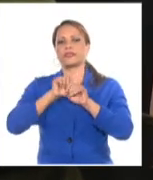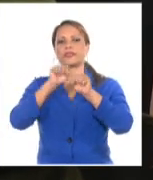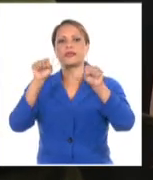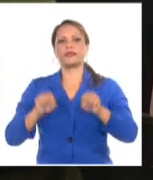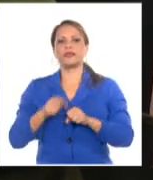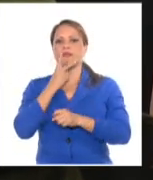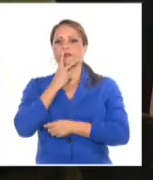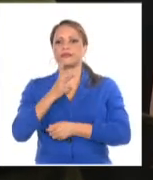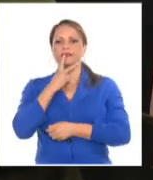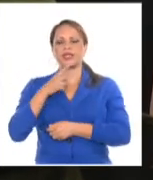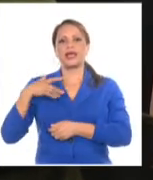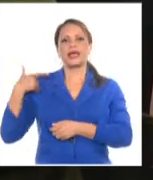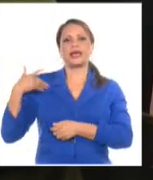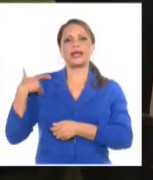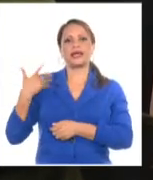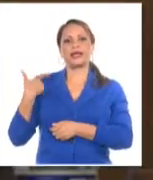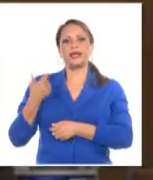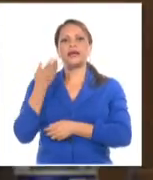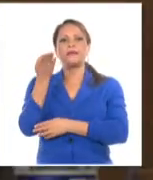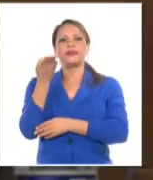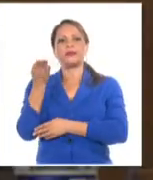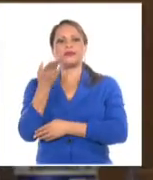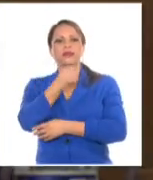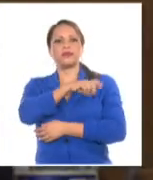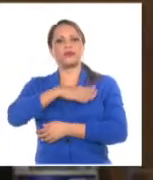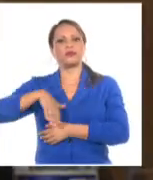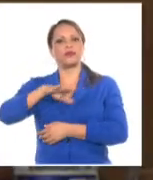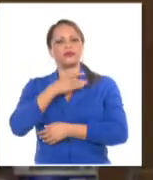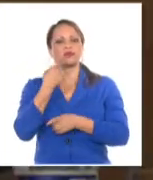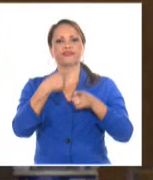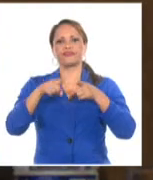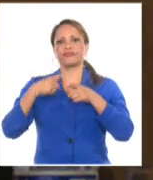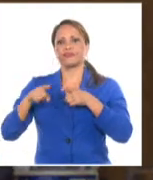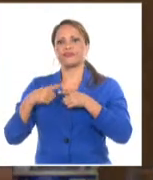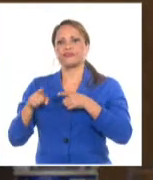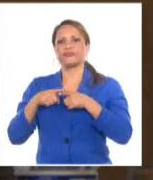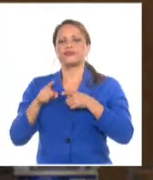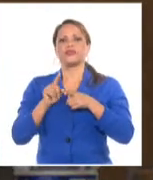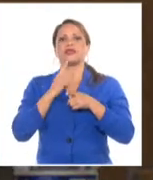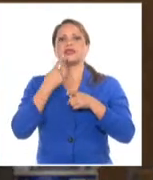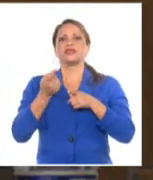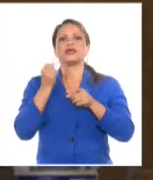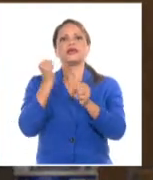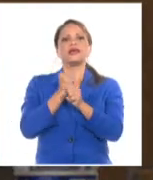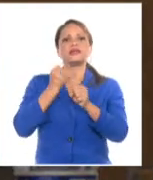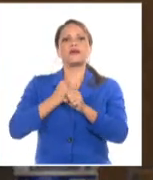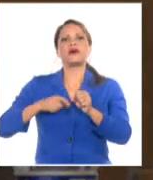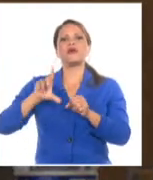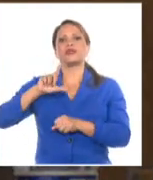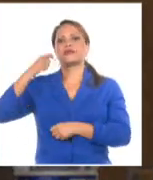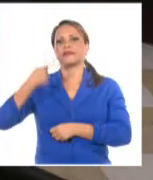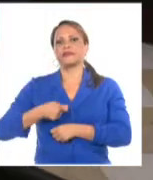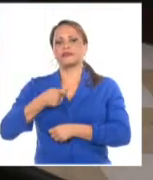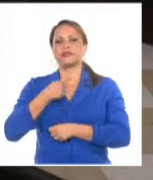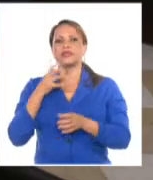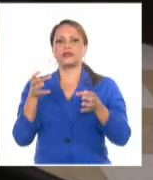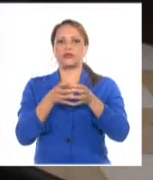a las quejas y peticiones de las personas, entre otras particularidades de la labor legislativa del